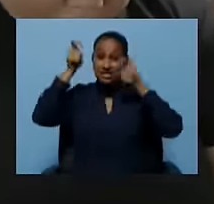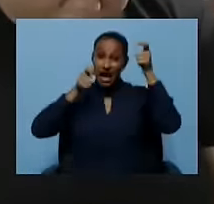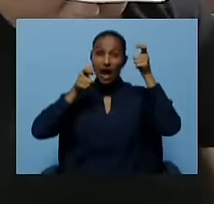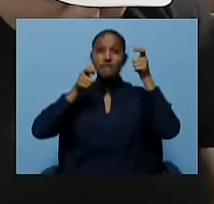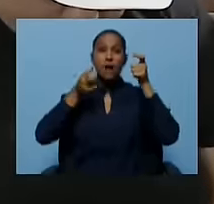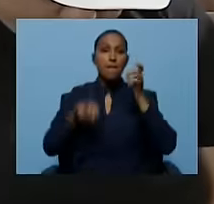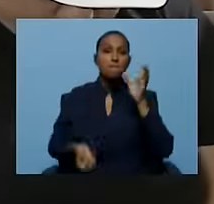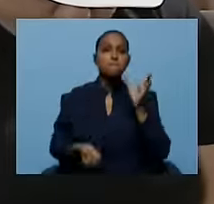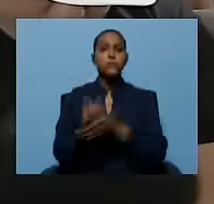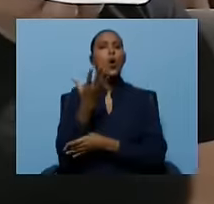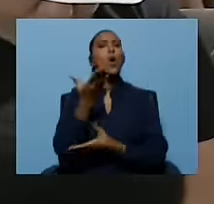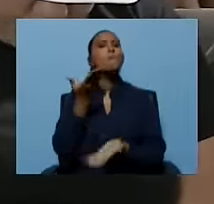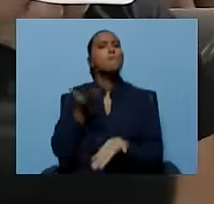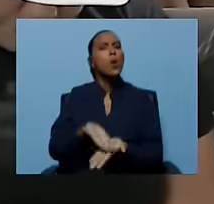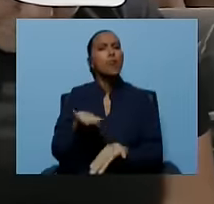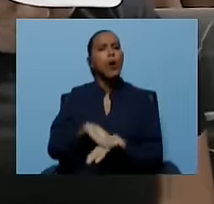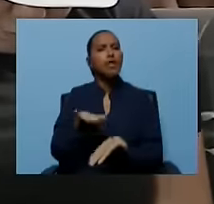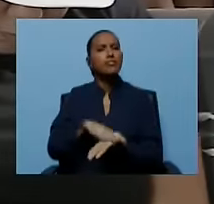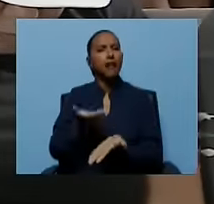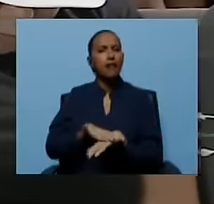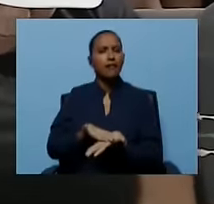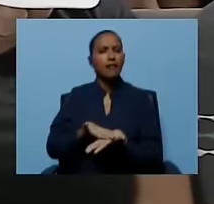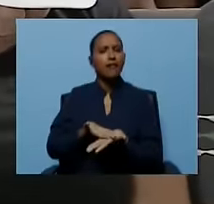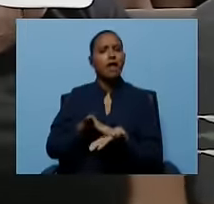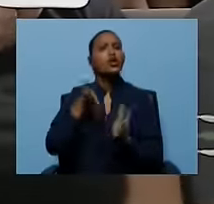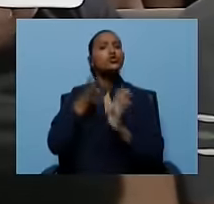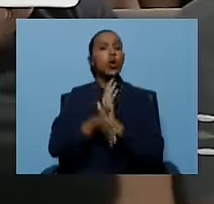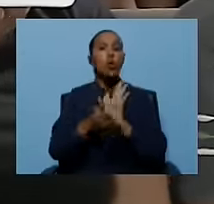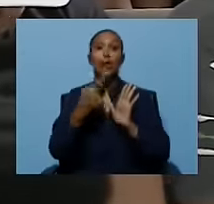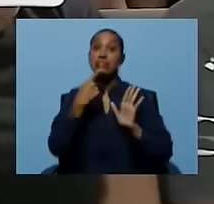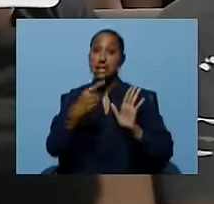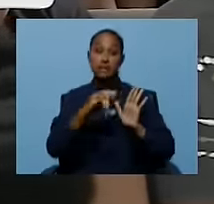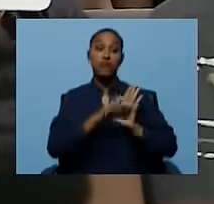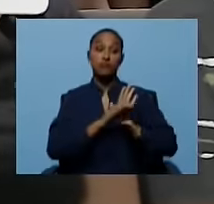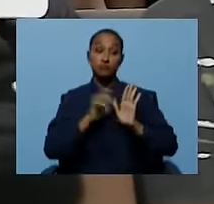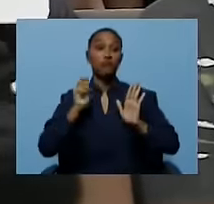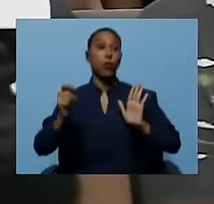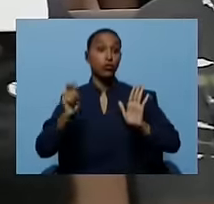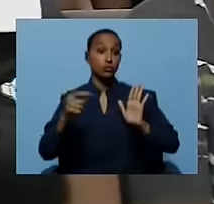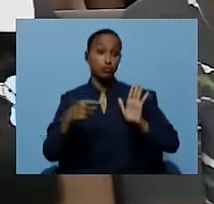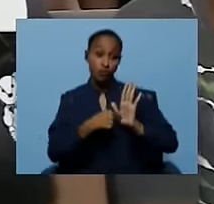propuesta en base a la Constitución,